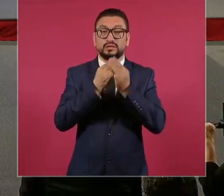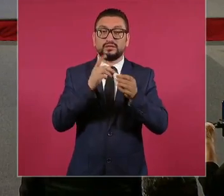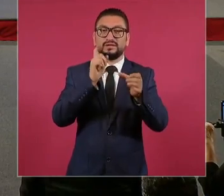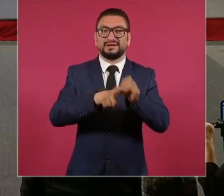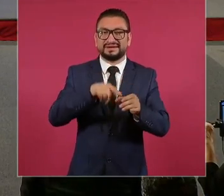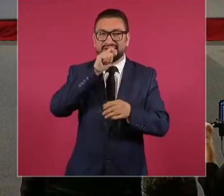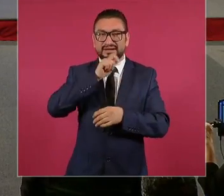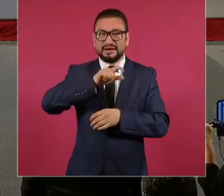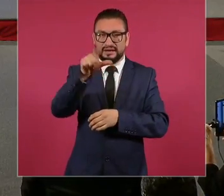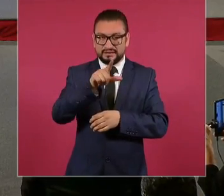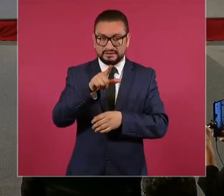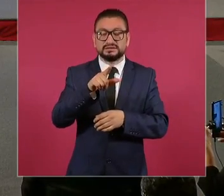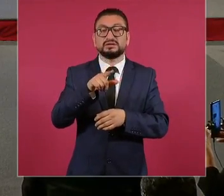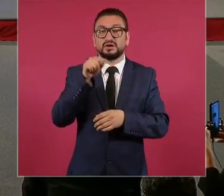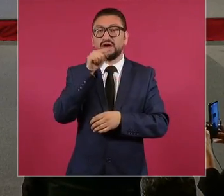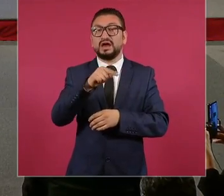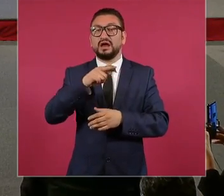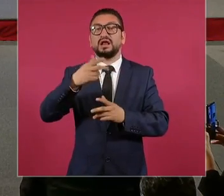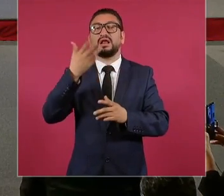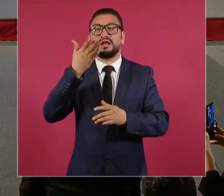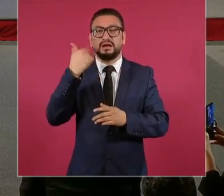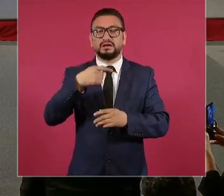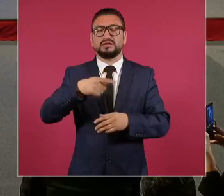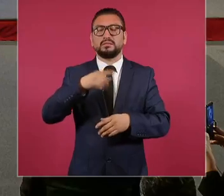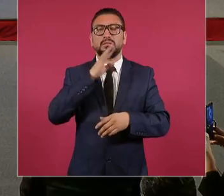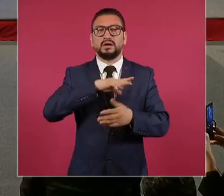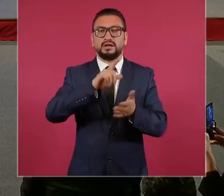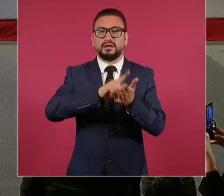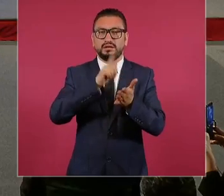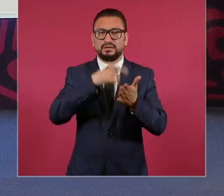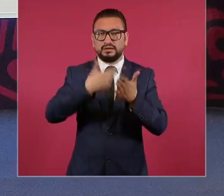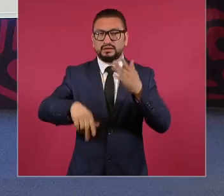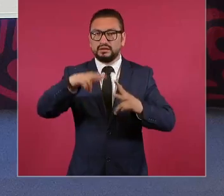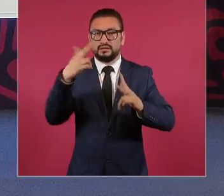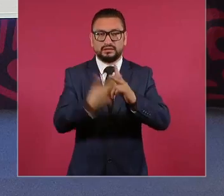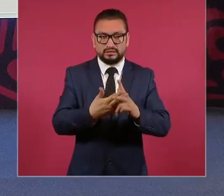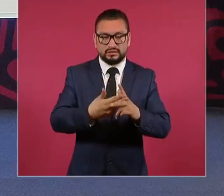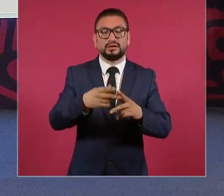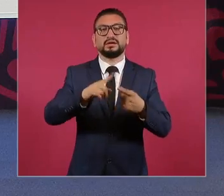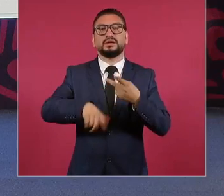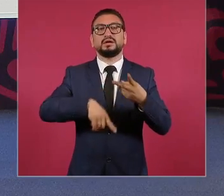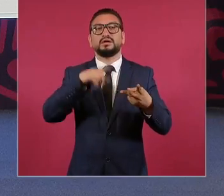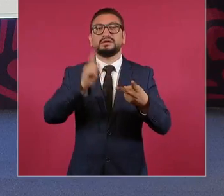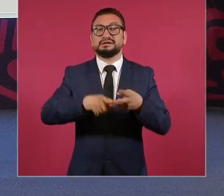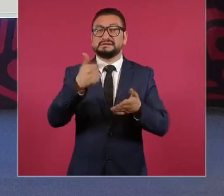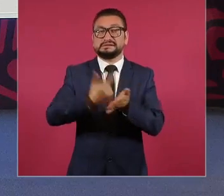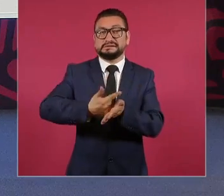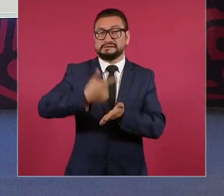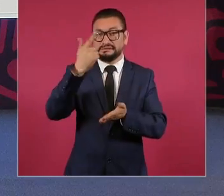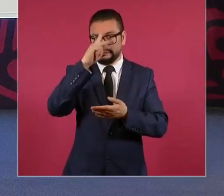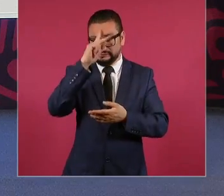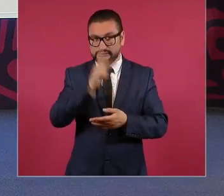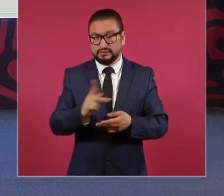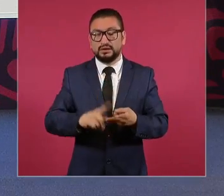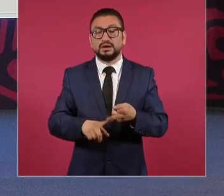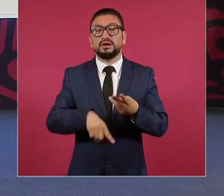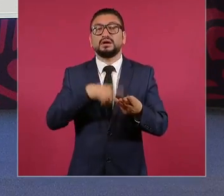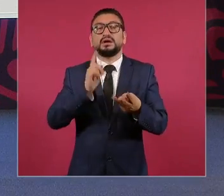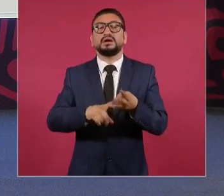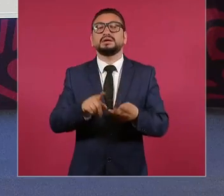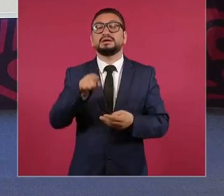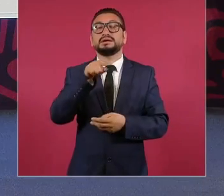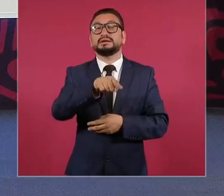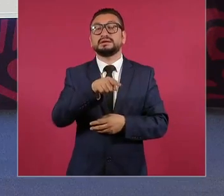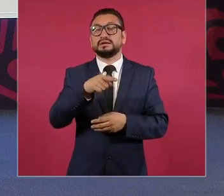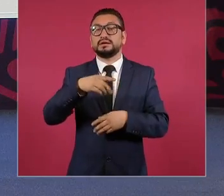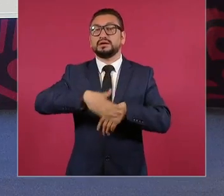Jalisco, está acusado de homicidio calificado, doloso, calificado y agravado. Y la